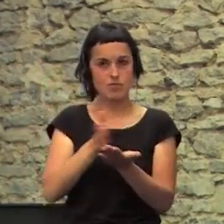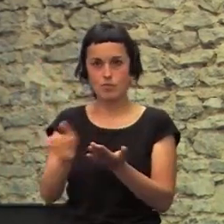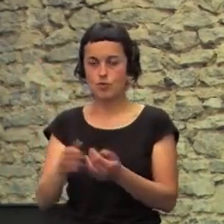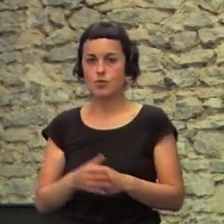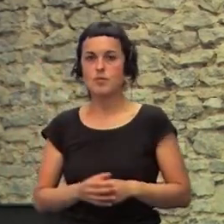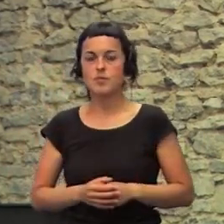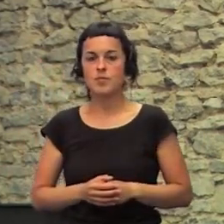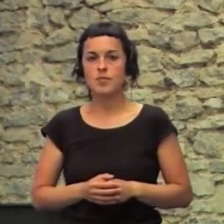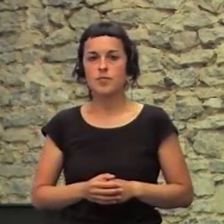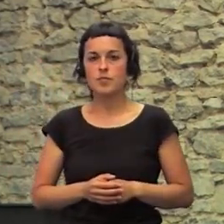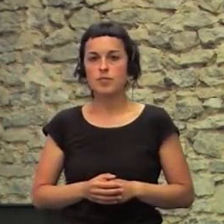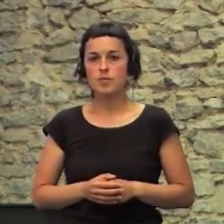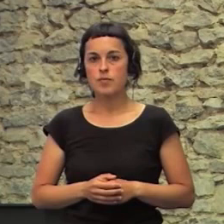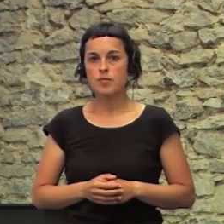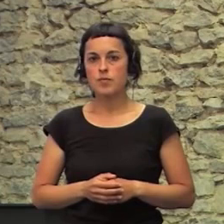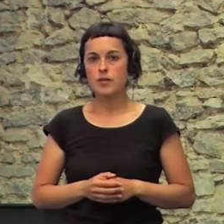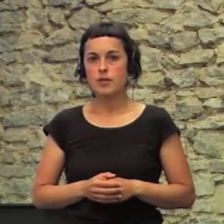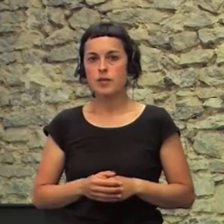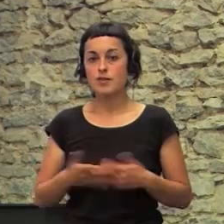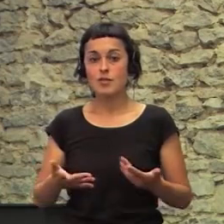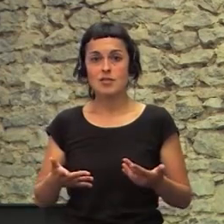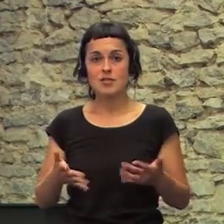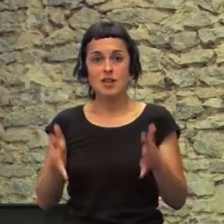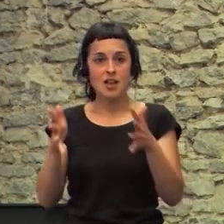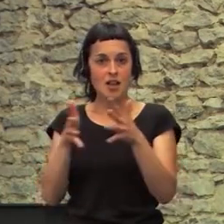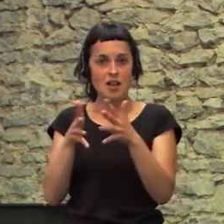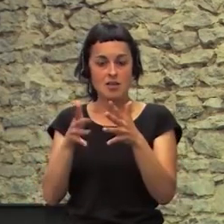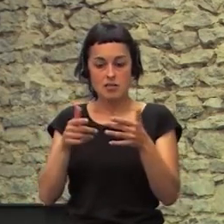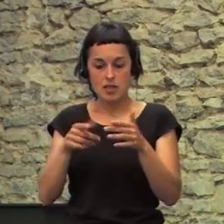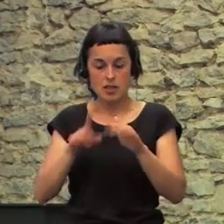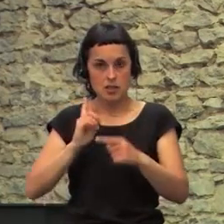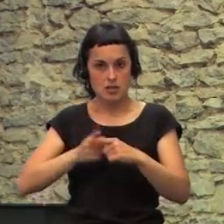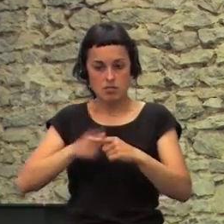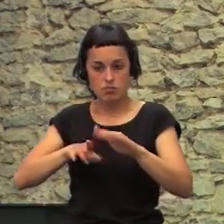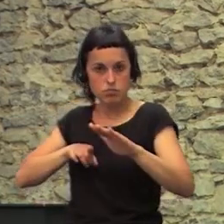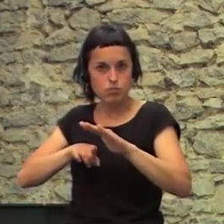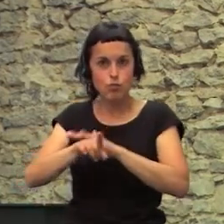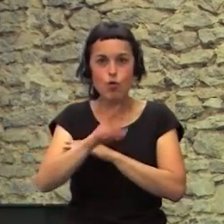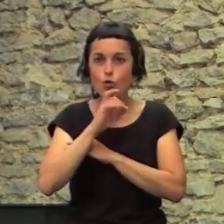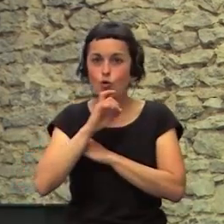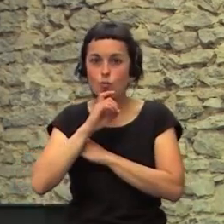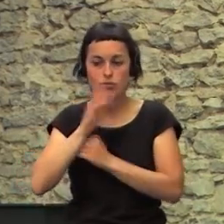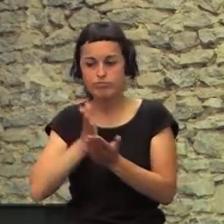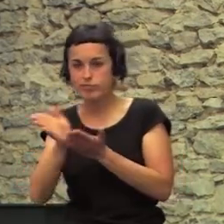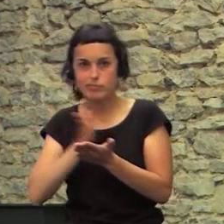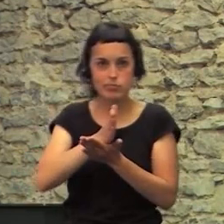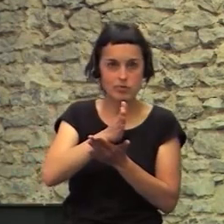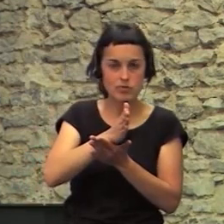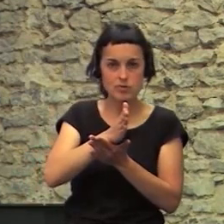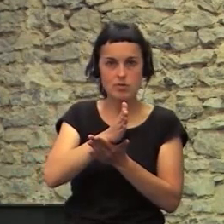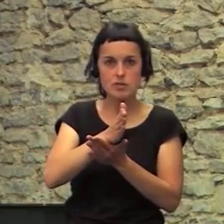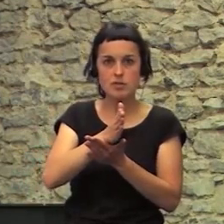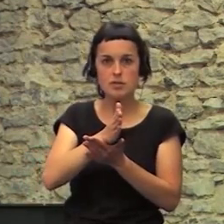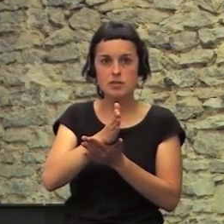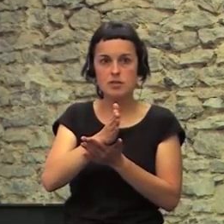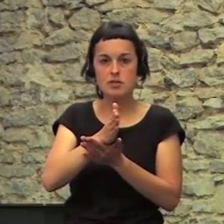continuo. Aún así... Esta es la estructura que se espera. El desarrollo sexual es de esta manera. ¿Cuándo